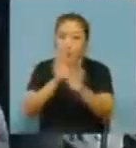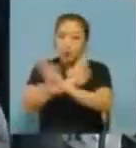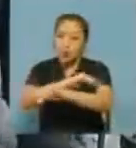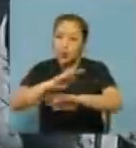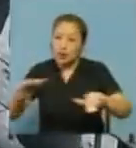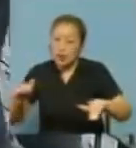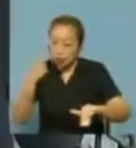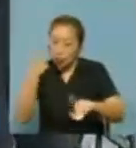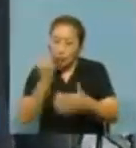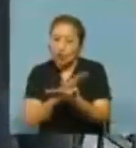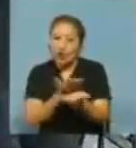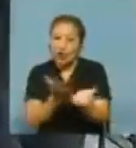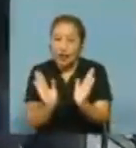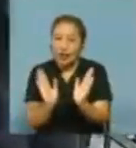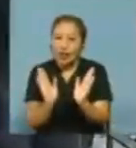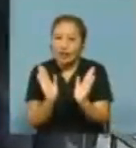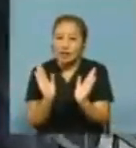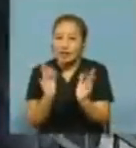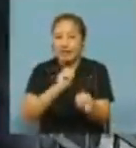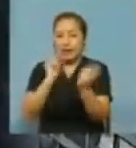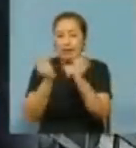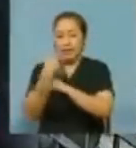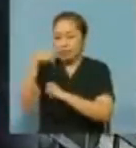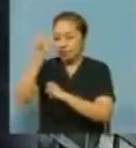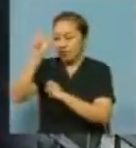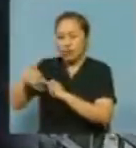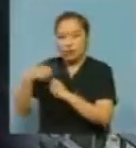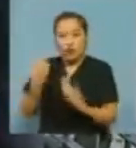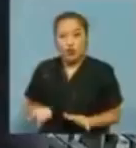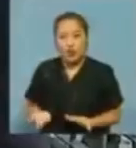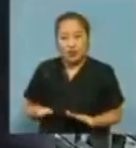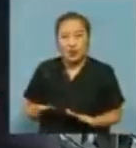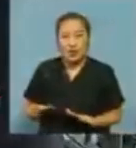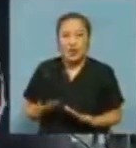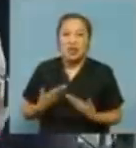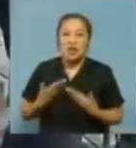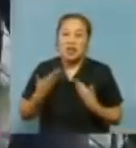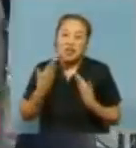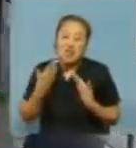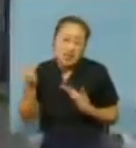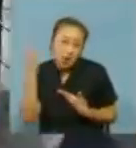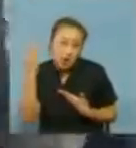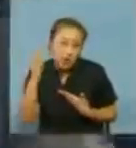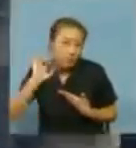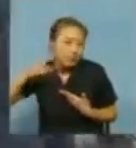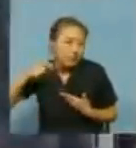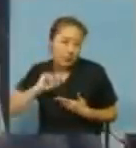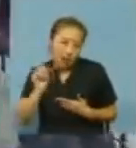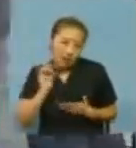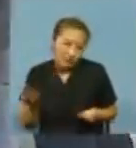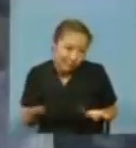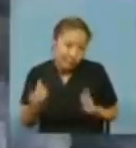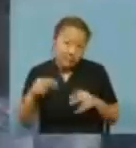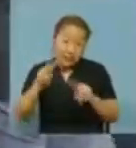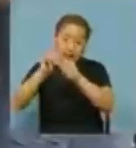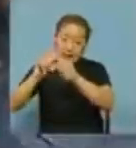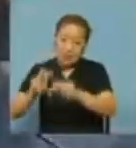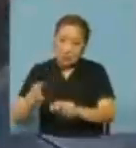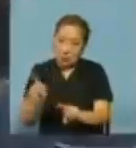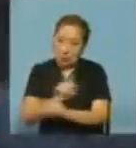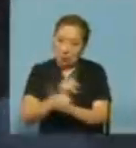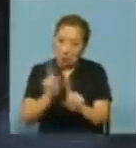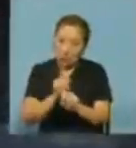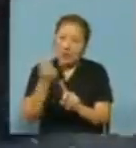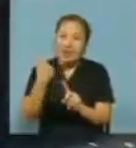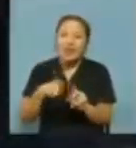que mostraban este tipo de cambios y que no fueron atentamente escuchados y no se investigó a fondo. Esto